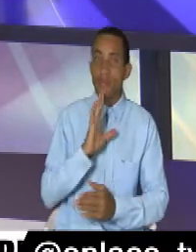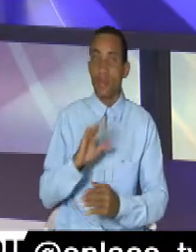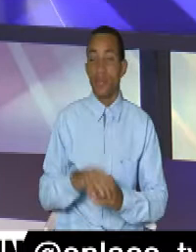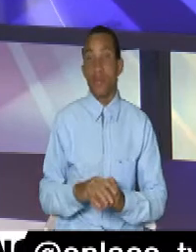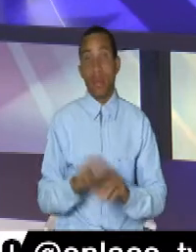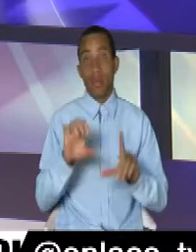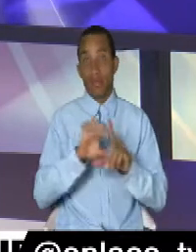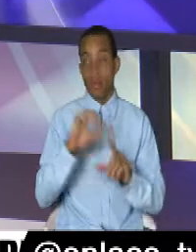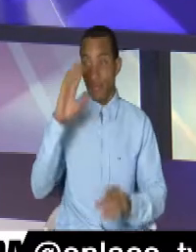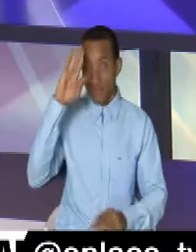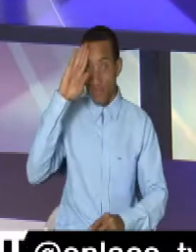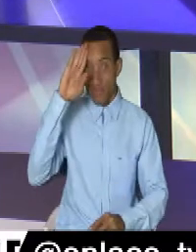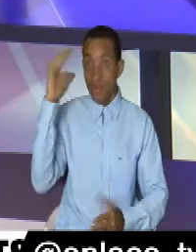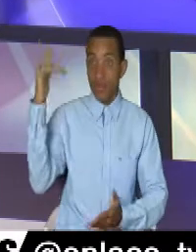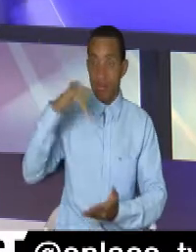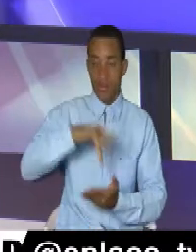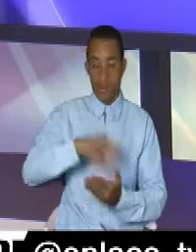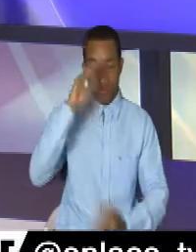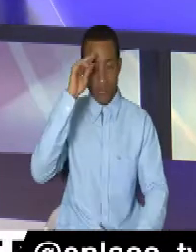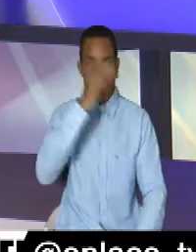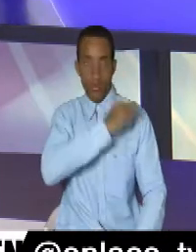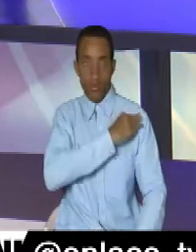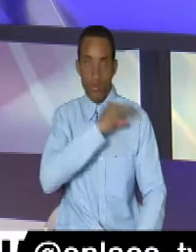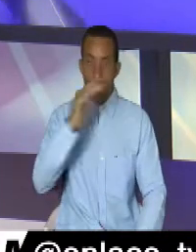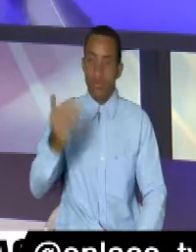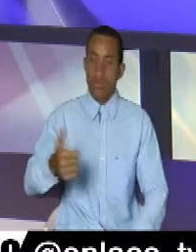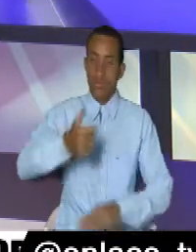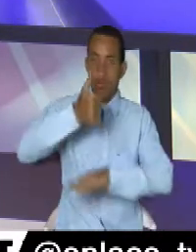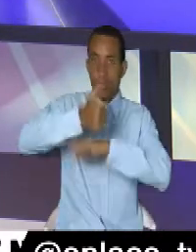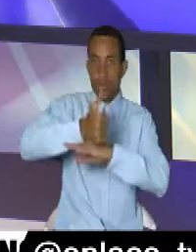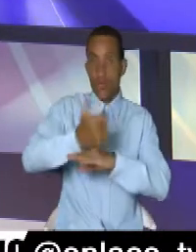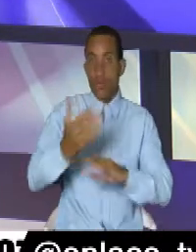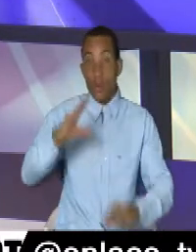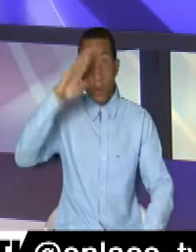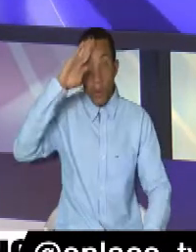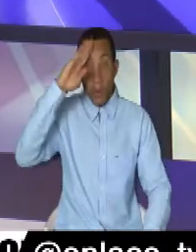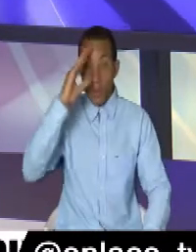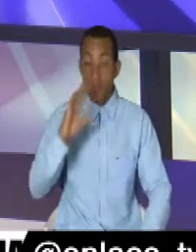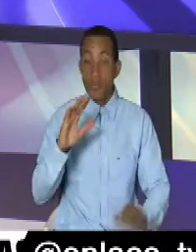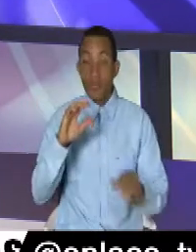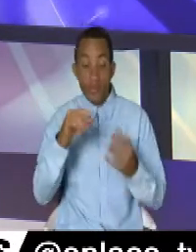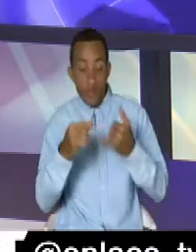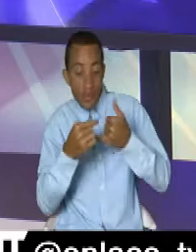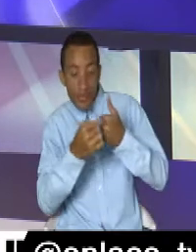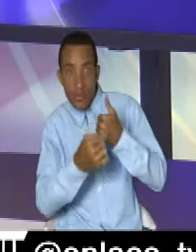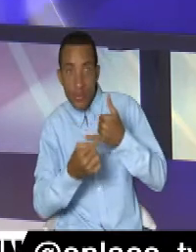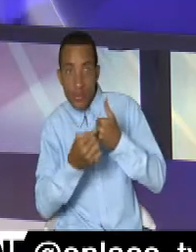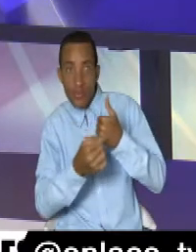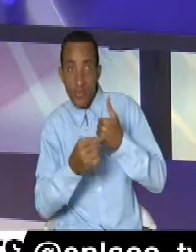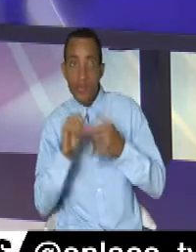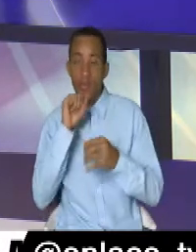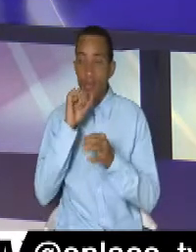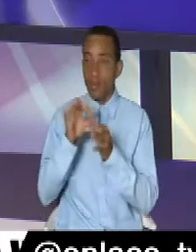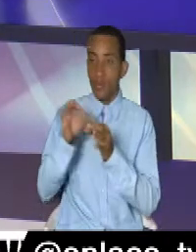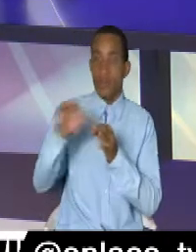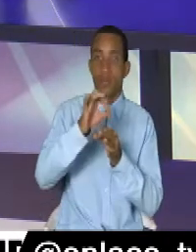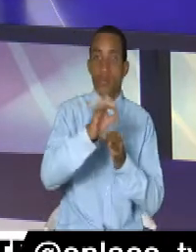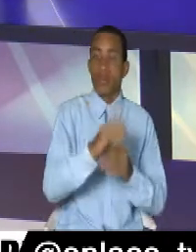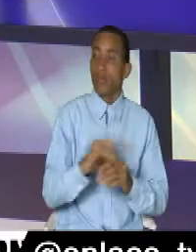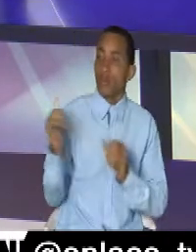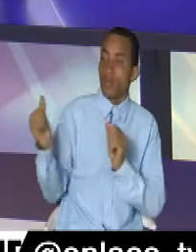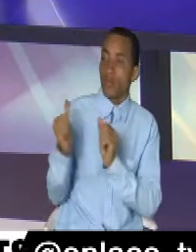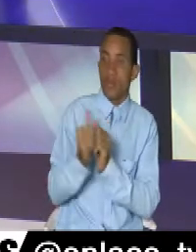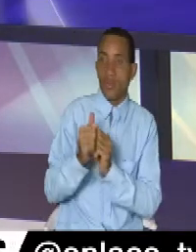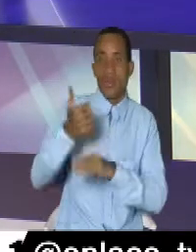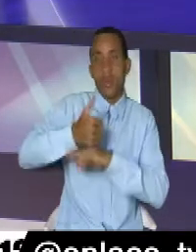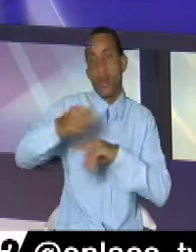Roger Martínez Verdugo, comandante del Departamento de Policía Magdalena Medio, quien se encuentra con el director de noticias Pedro Severiche. Temas de